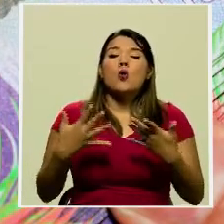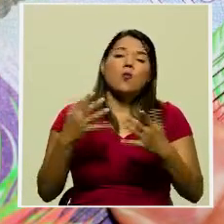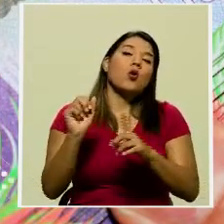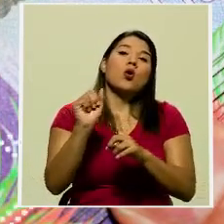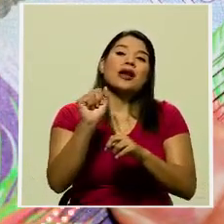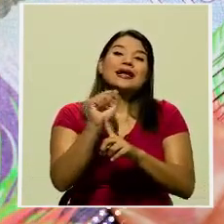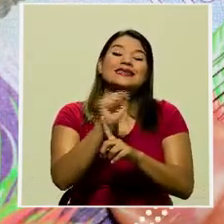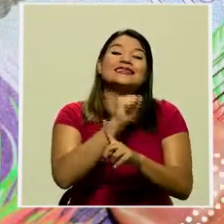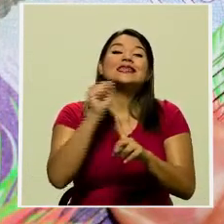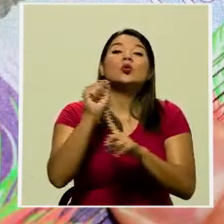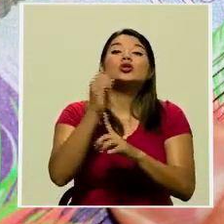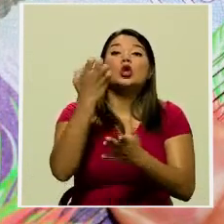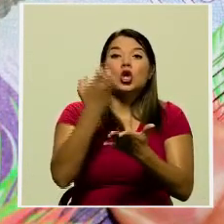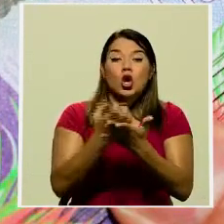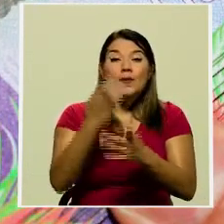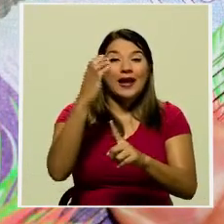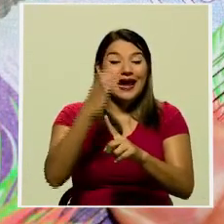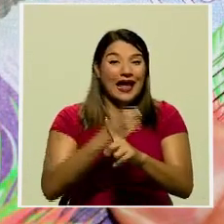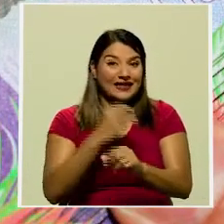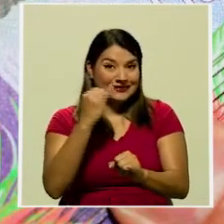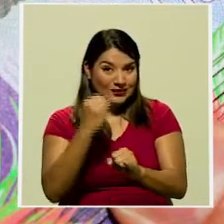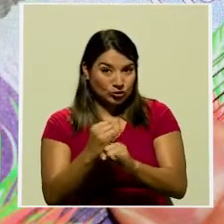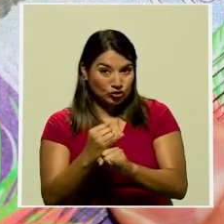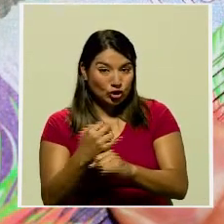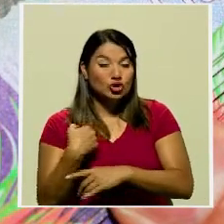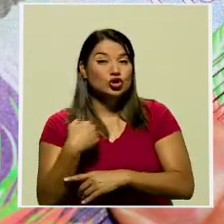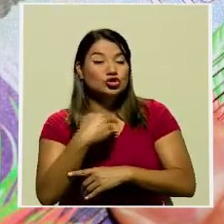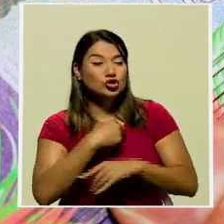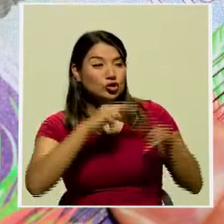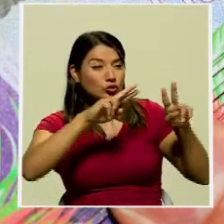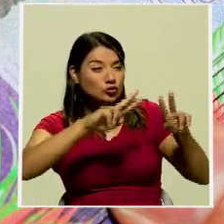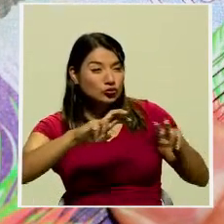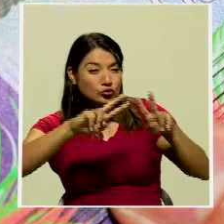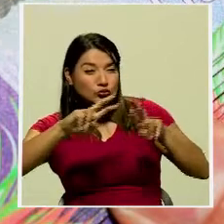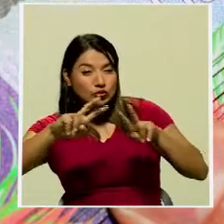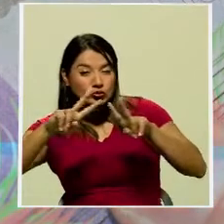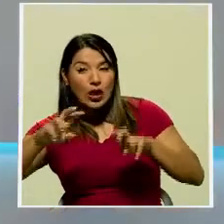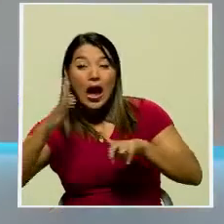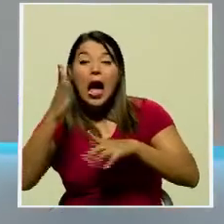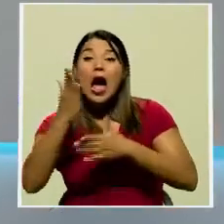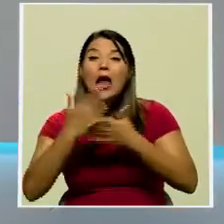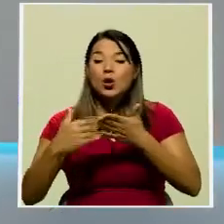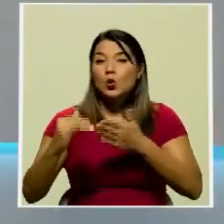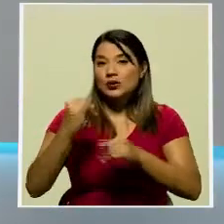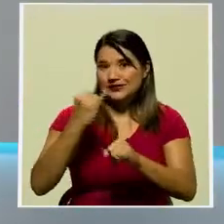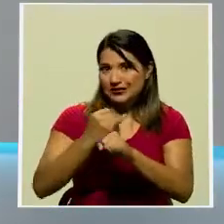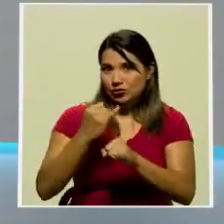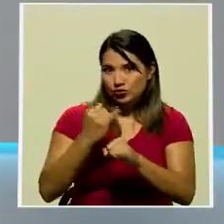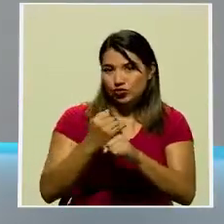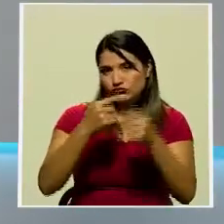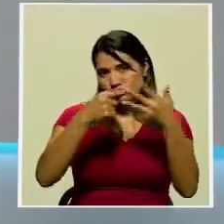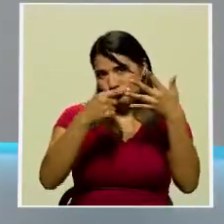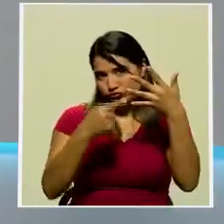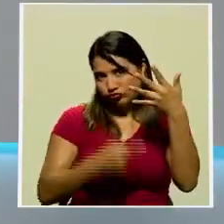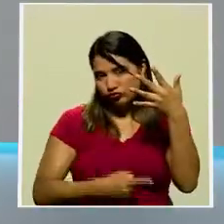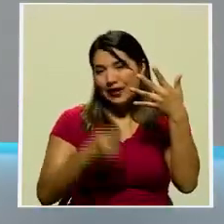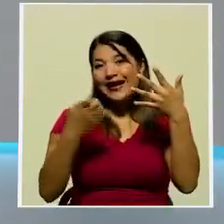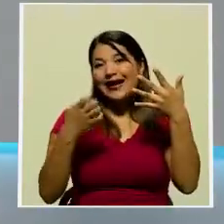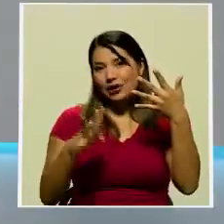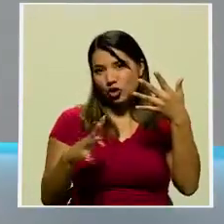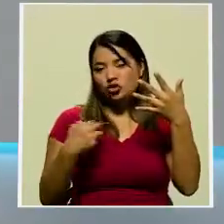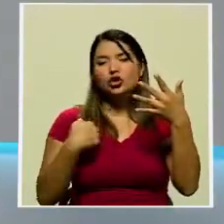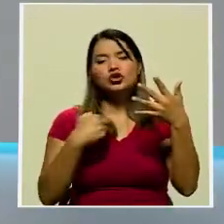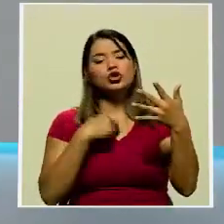estas instituciones mencionadas. Hicimos un análisis de algunas de estas 14, precisamente de estas